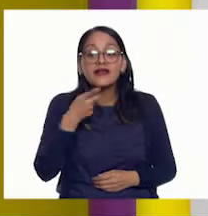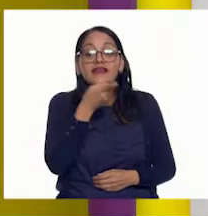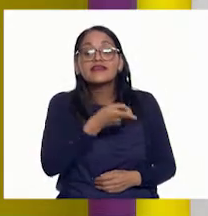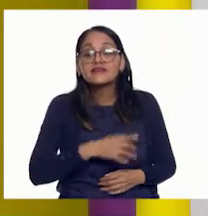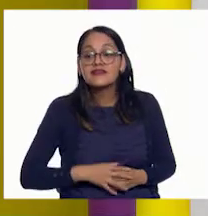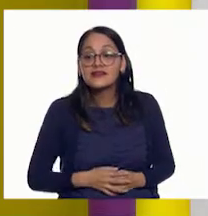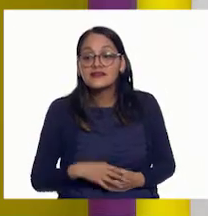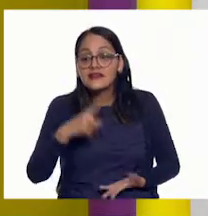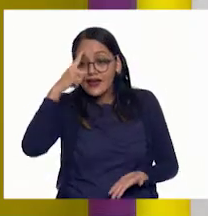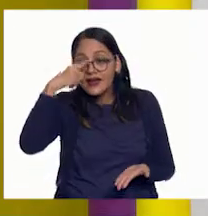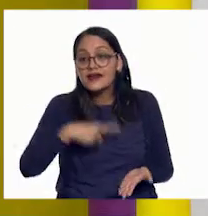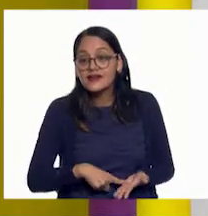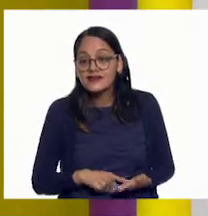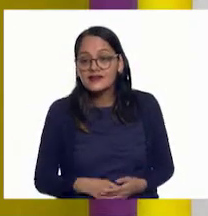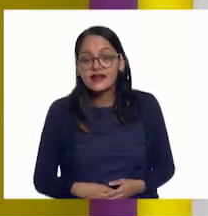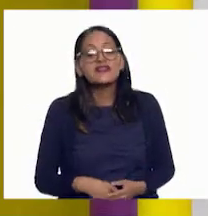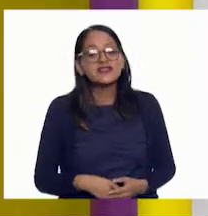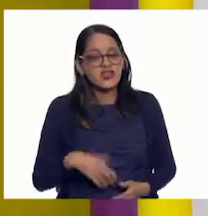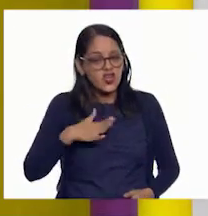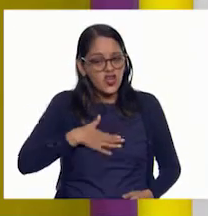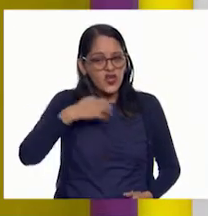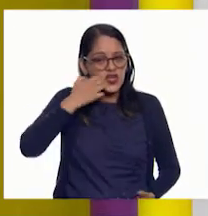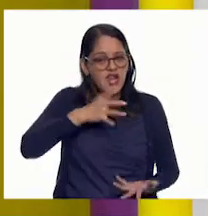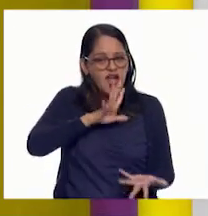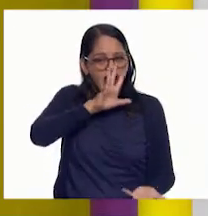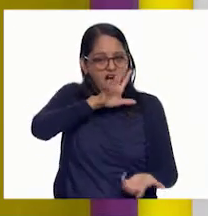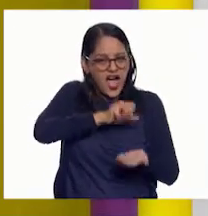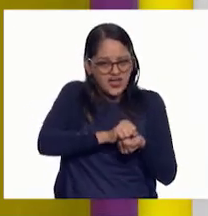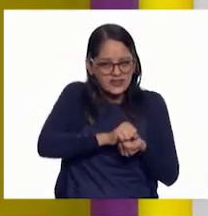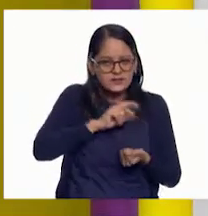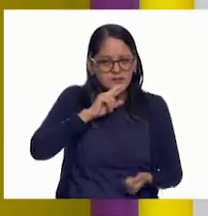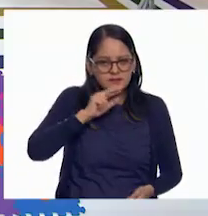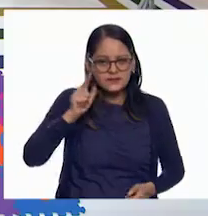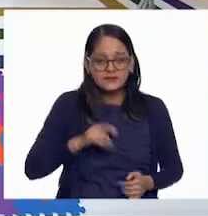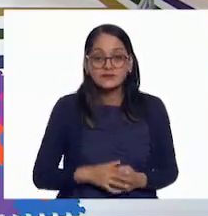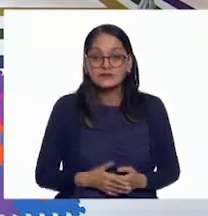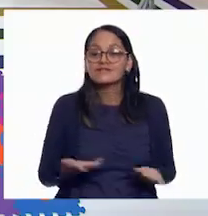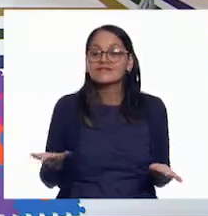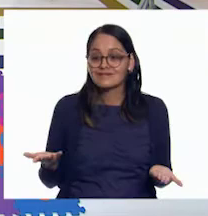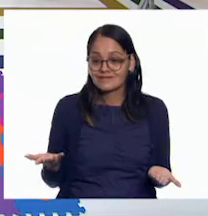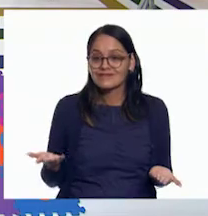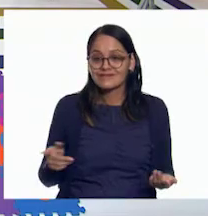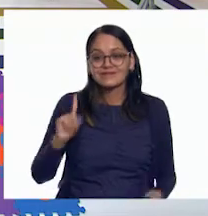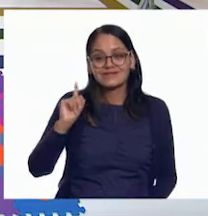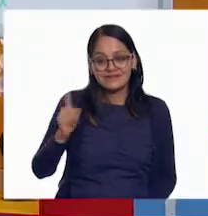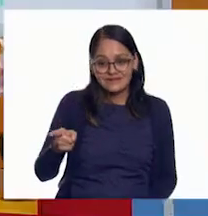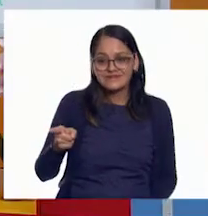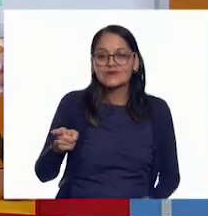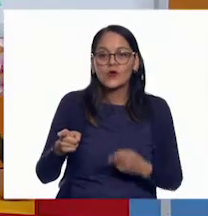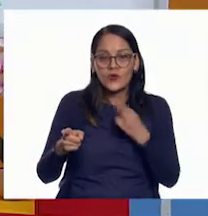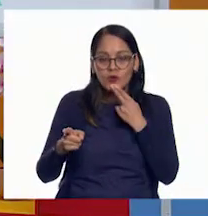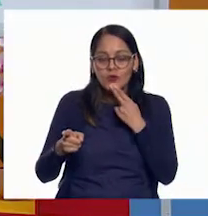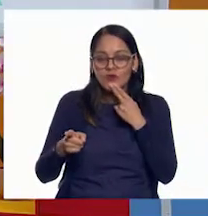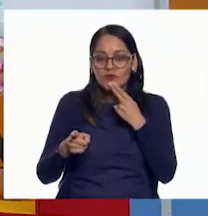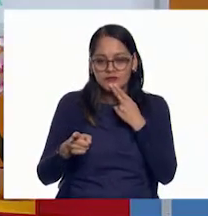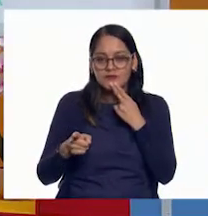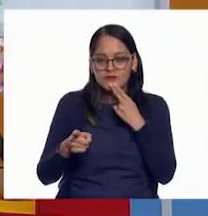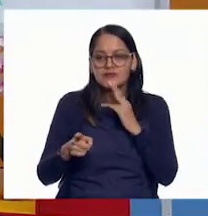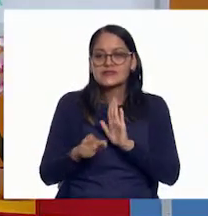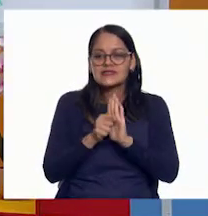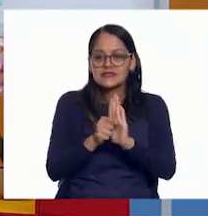dijo? Para comerte mejor. Y entonces ahí utilizamos signos